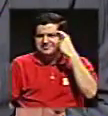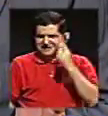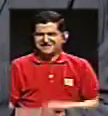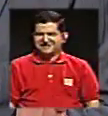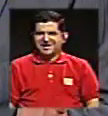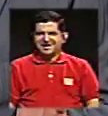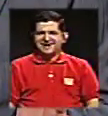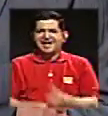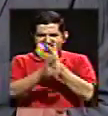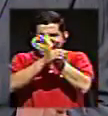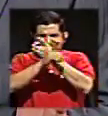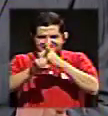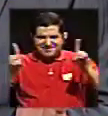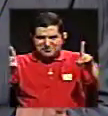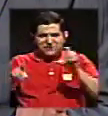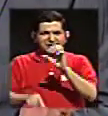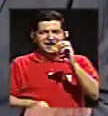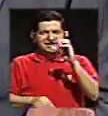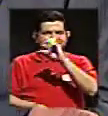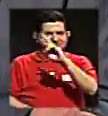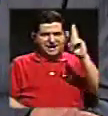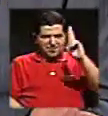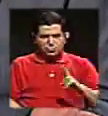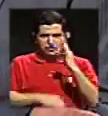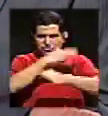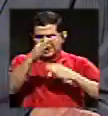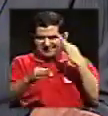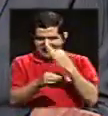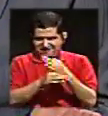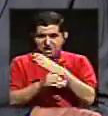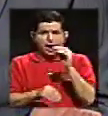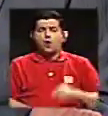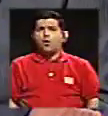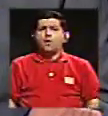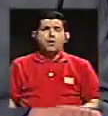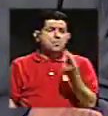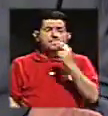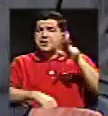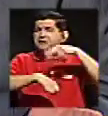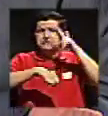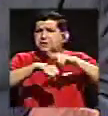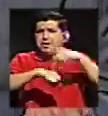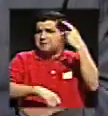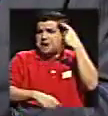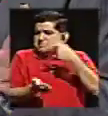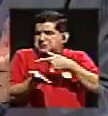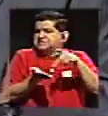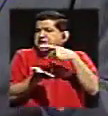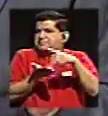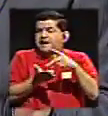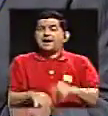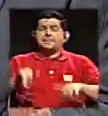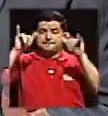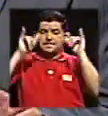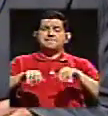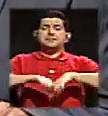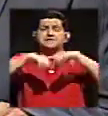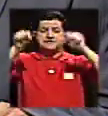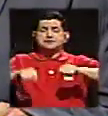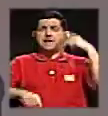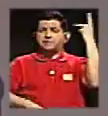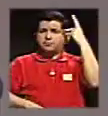una democracia como la costarricense o es el precio natural que se considera que se debería pagar por mantener el sistema